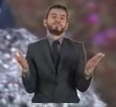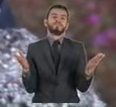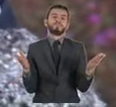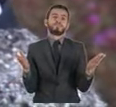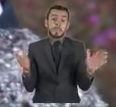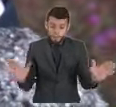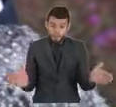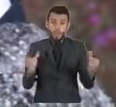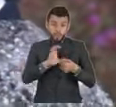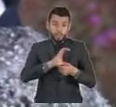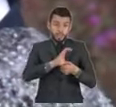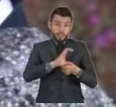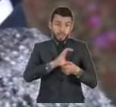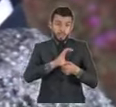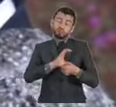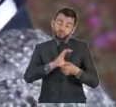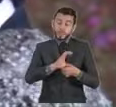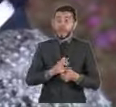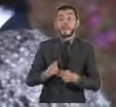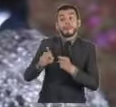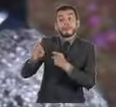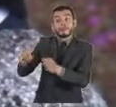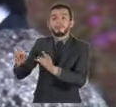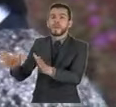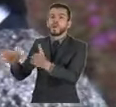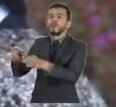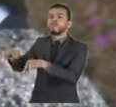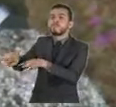mejor urbanidad.